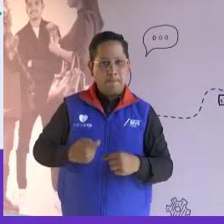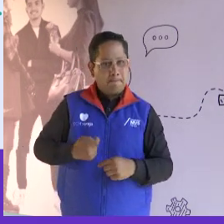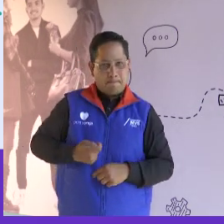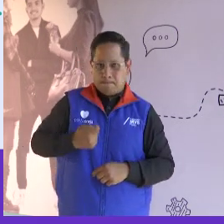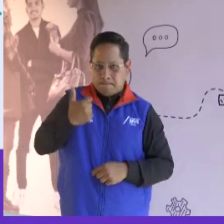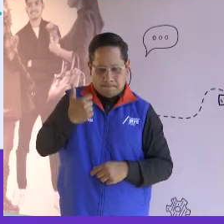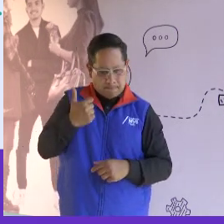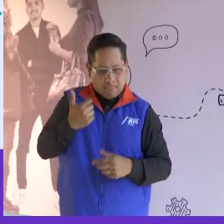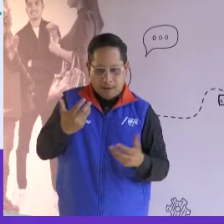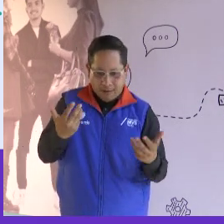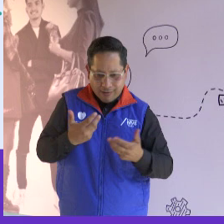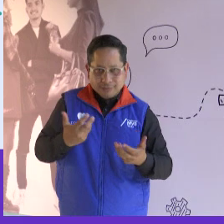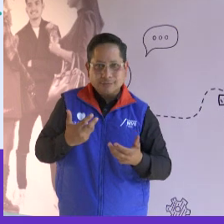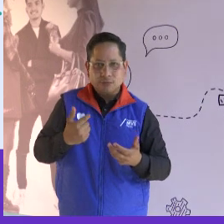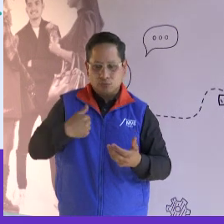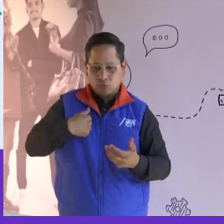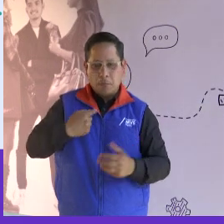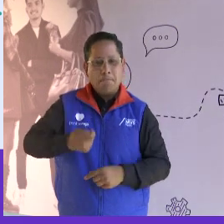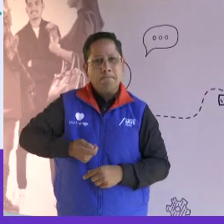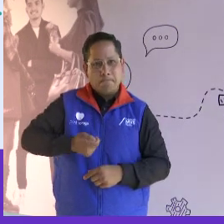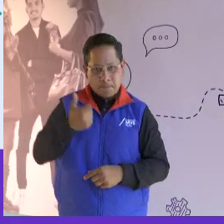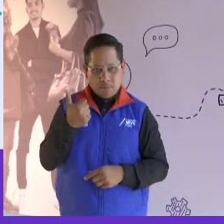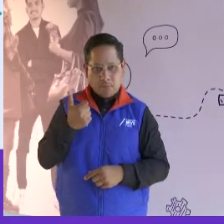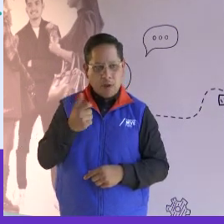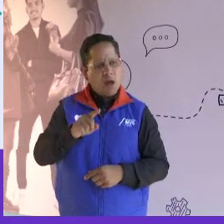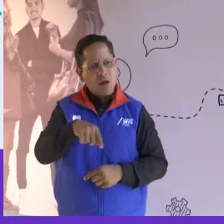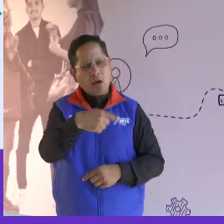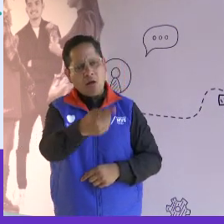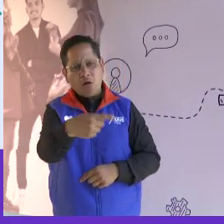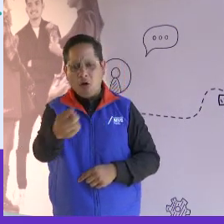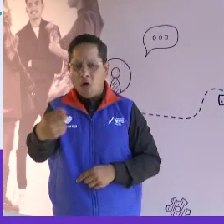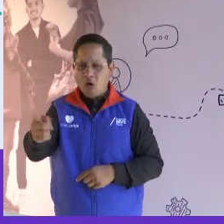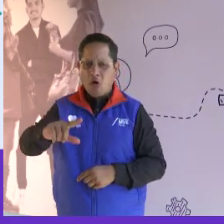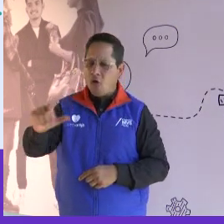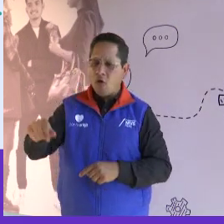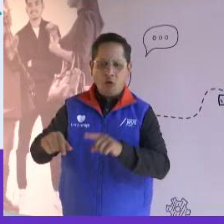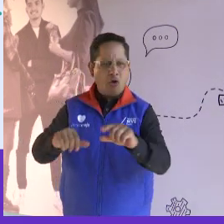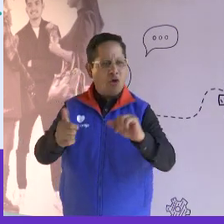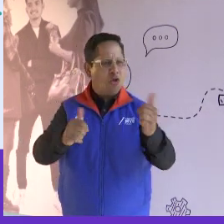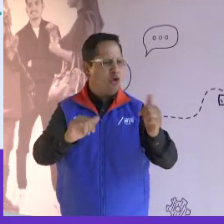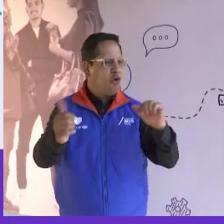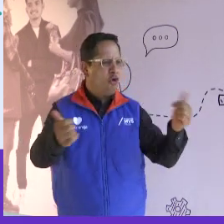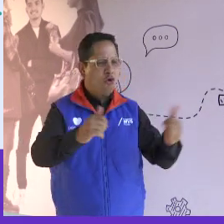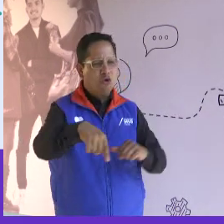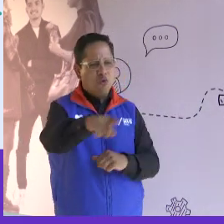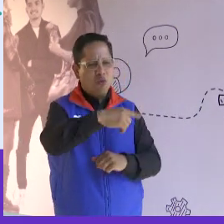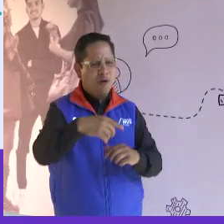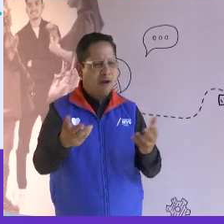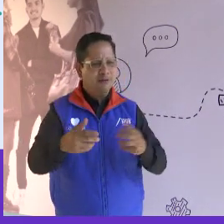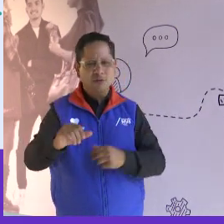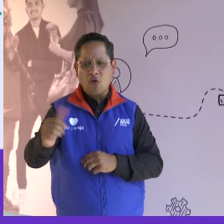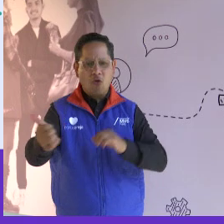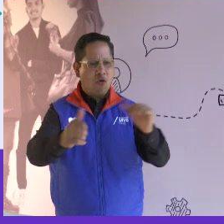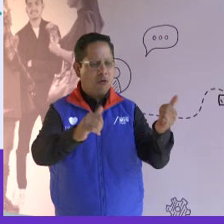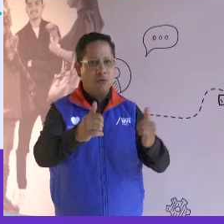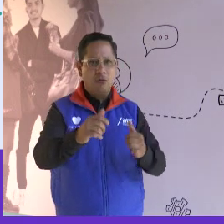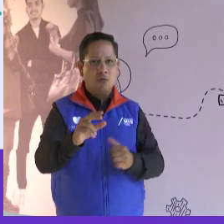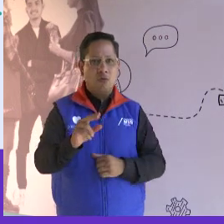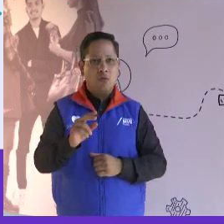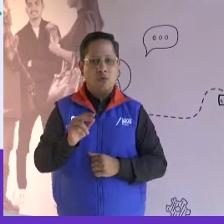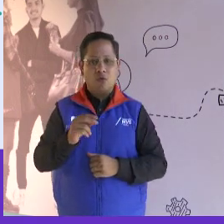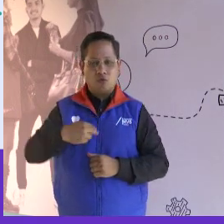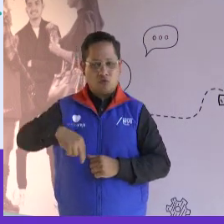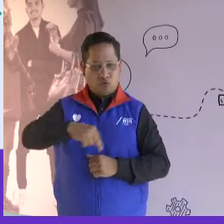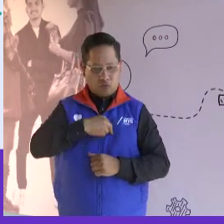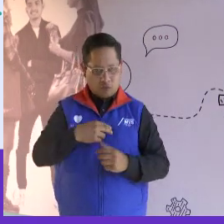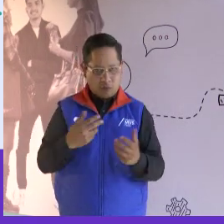la colaboración por medio del ejemplo y no por medio de la obligación o los requisitos, ¿no?, dentro de nuestros espacios. Entonces,